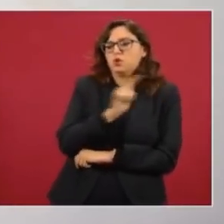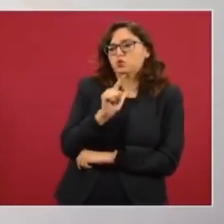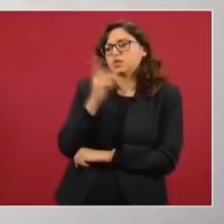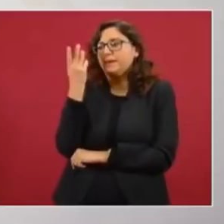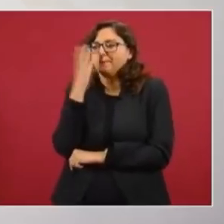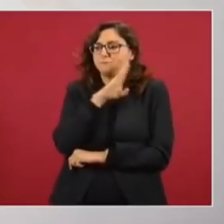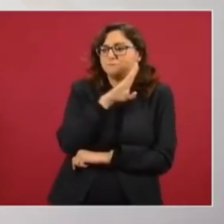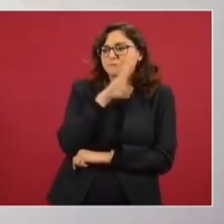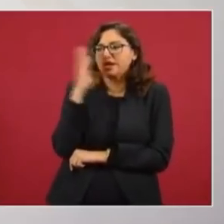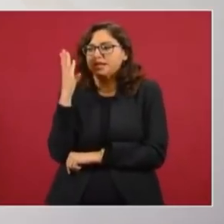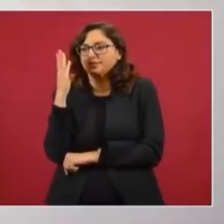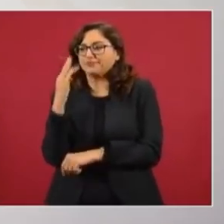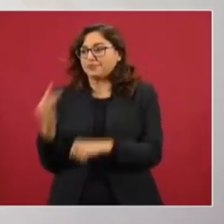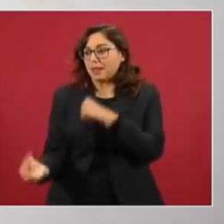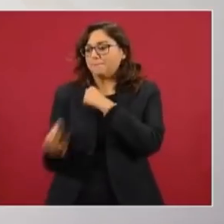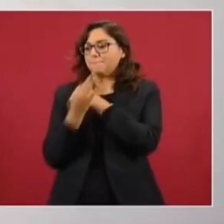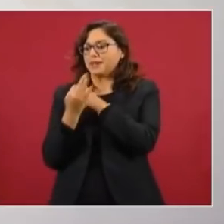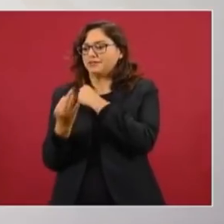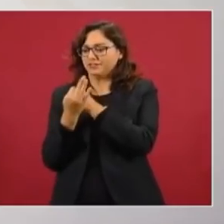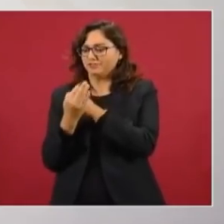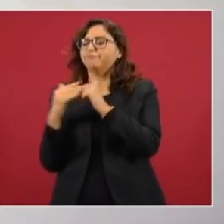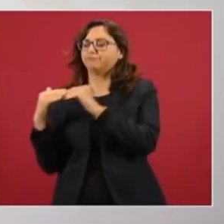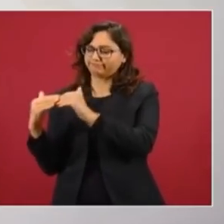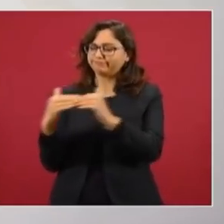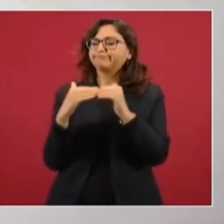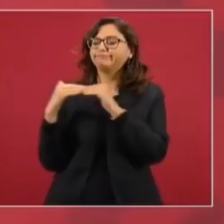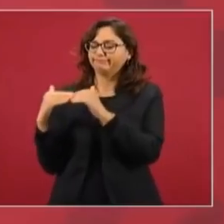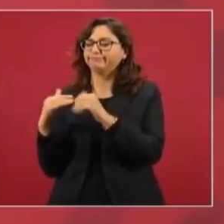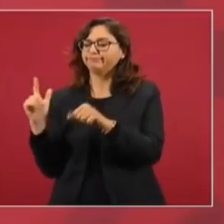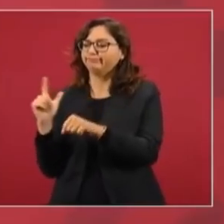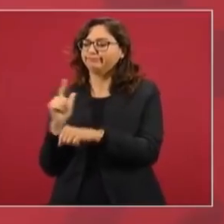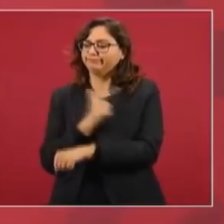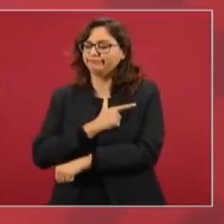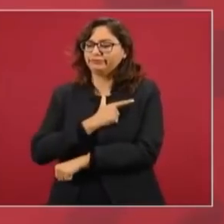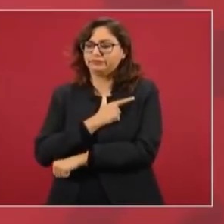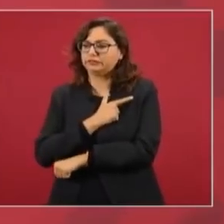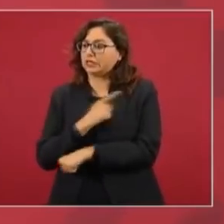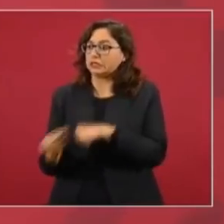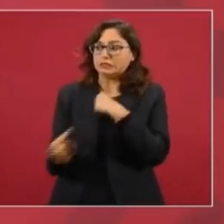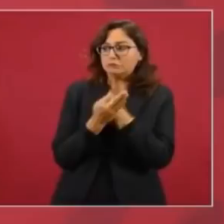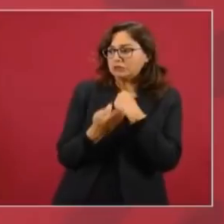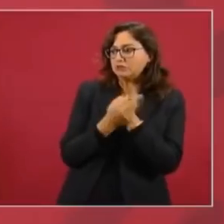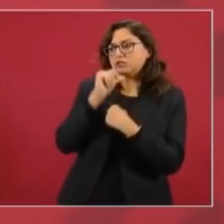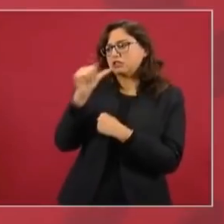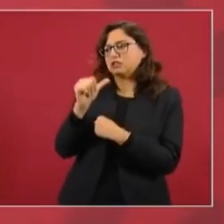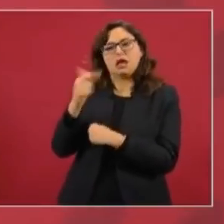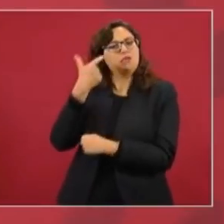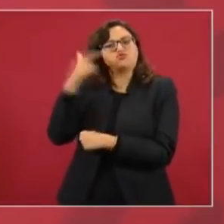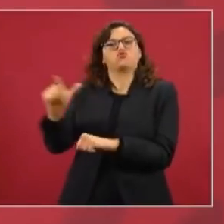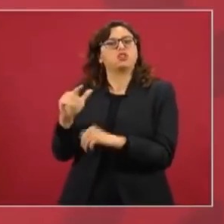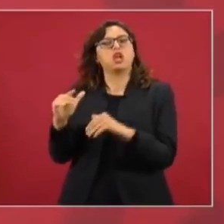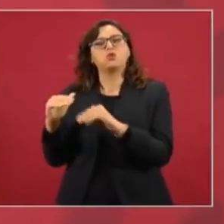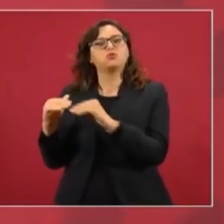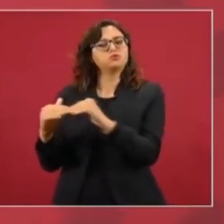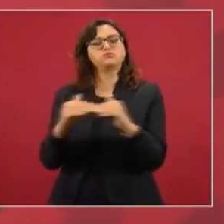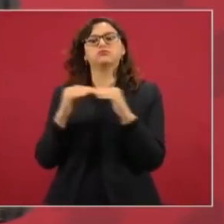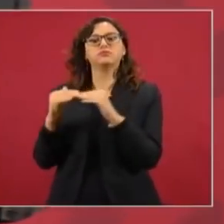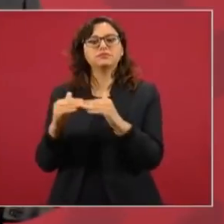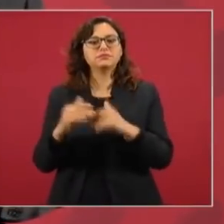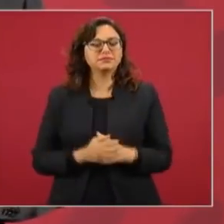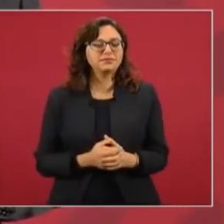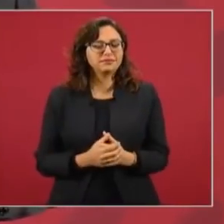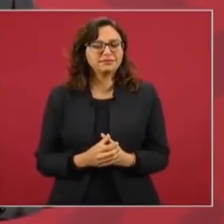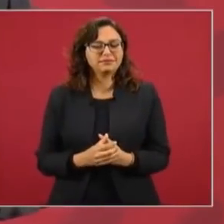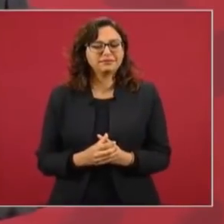Si es en mi beneficio, quiero la democracia. Si no es en mi beneficio, no quiero la democracia.